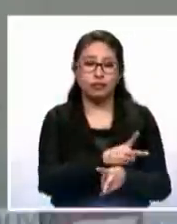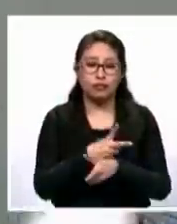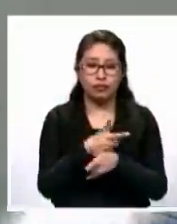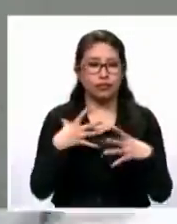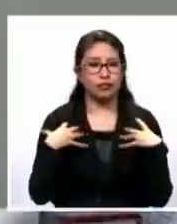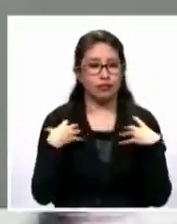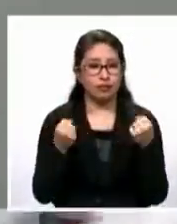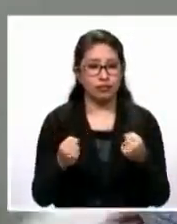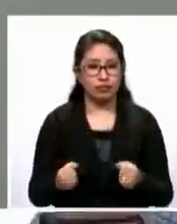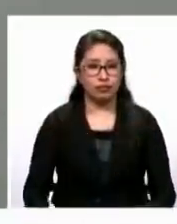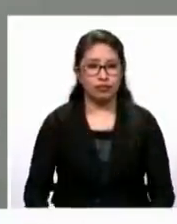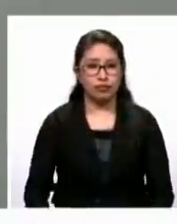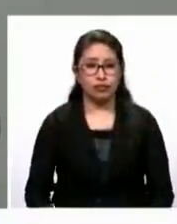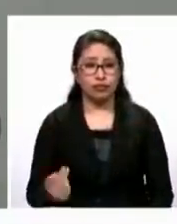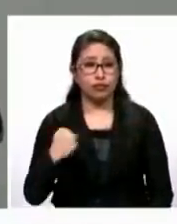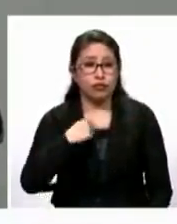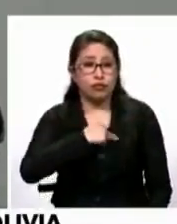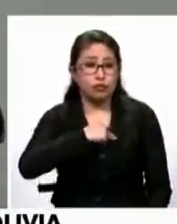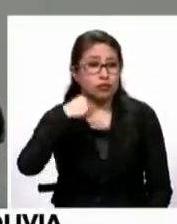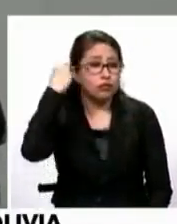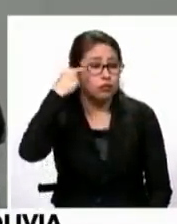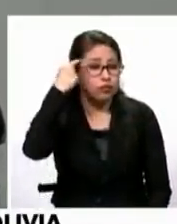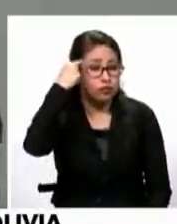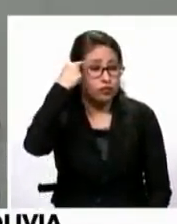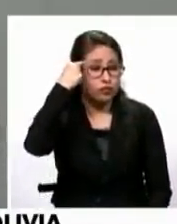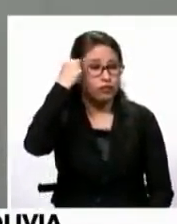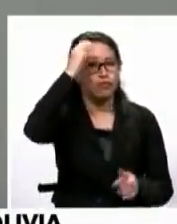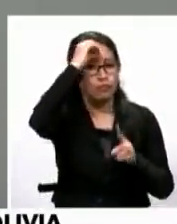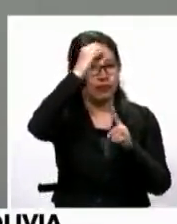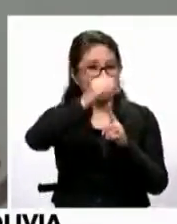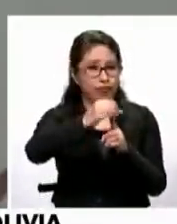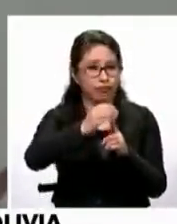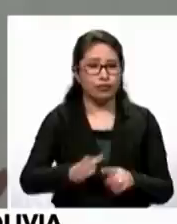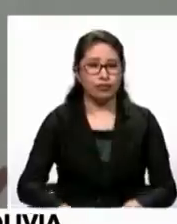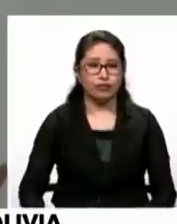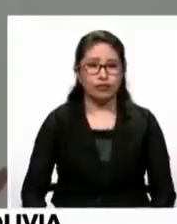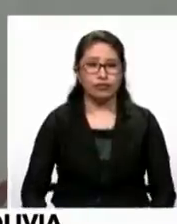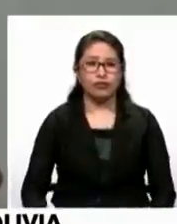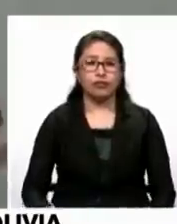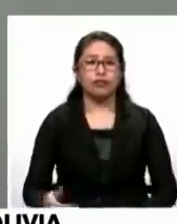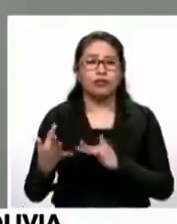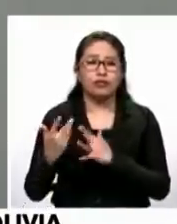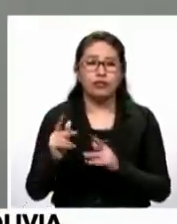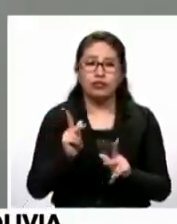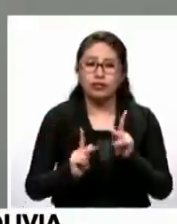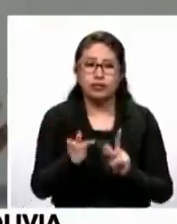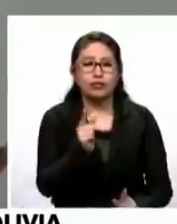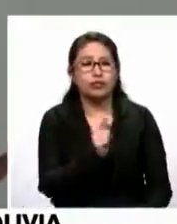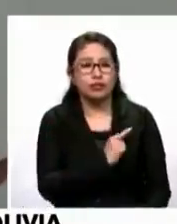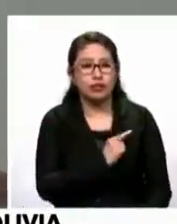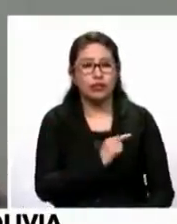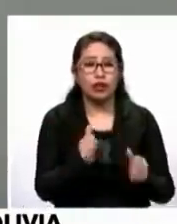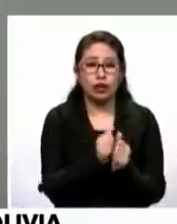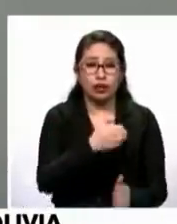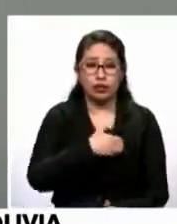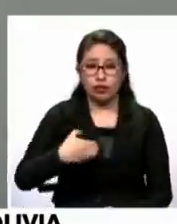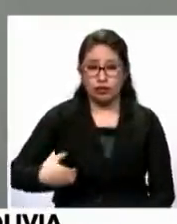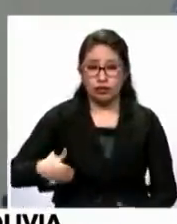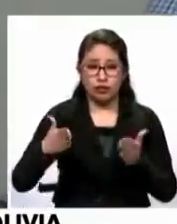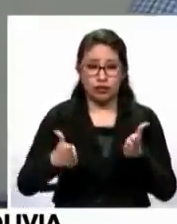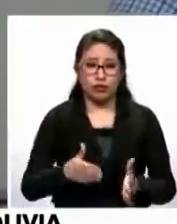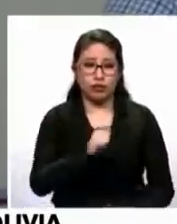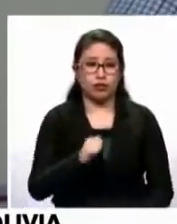ahora nosotros como gobierno estamos haciendo y esperamos generar conciencia con gobernadores y alcaldes, porque eso